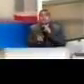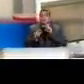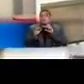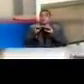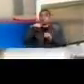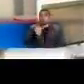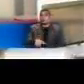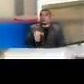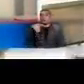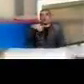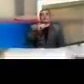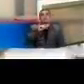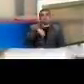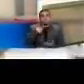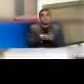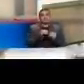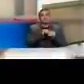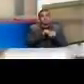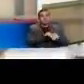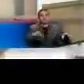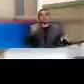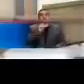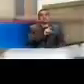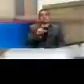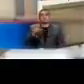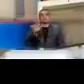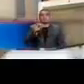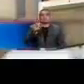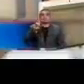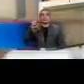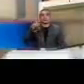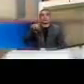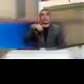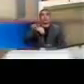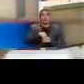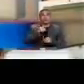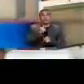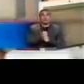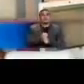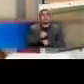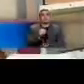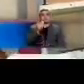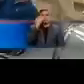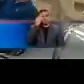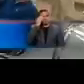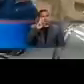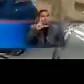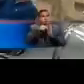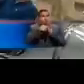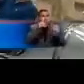que recibe dosis de la vacuna de la farmacéutica Pfizer. En la actual emisión conoceremos cómo